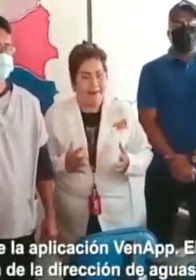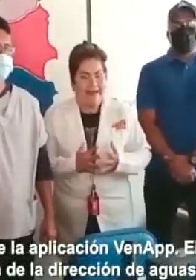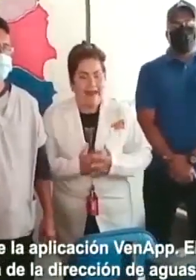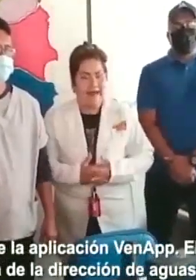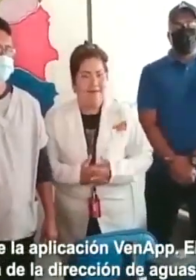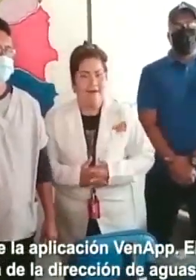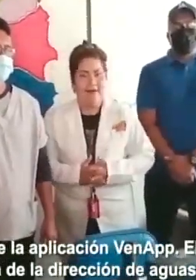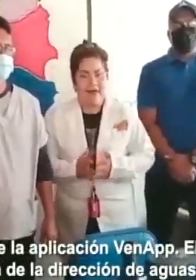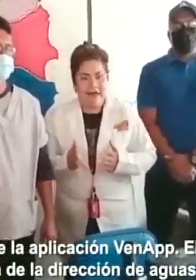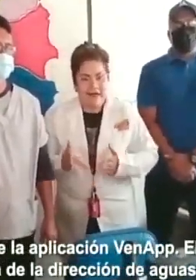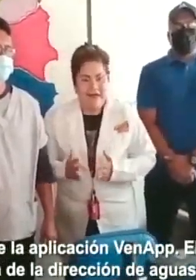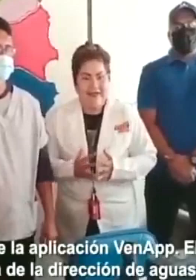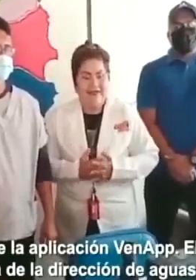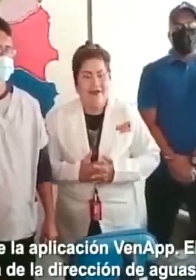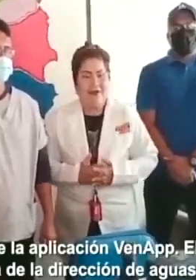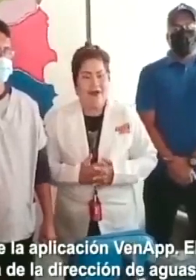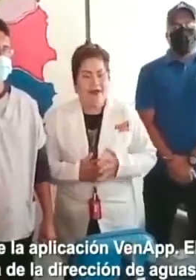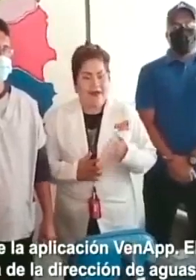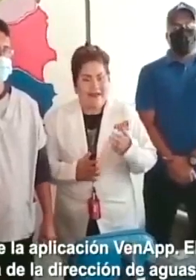penal